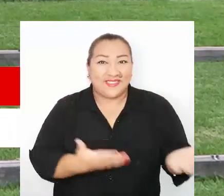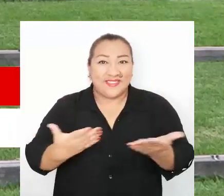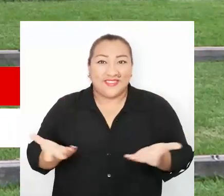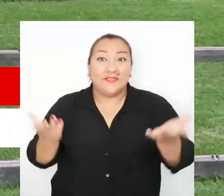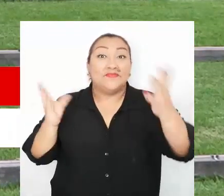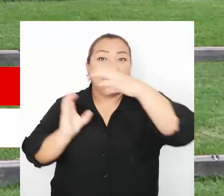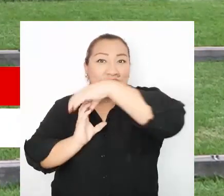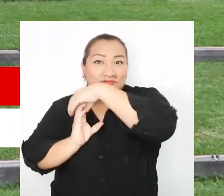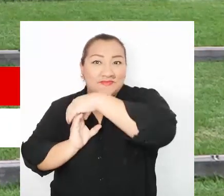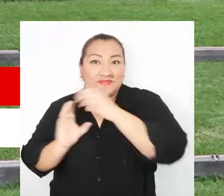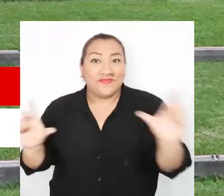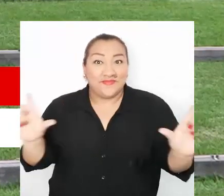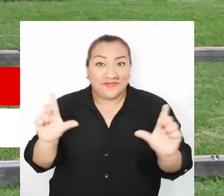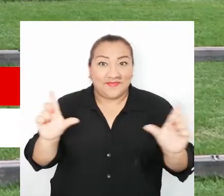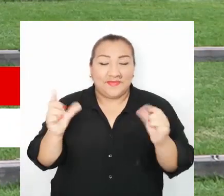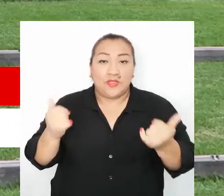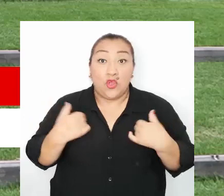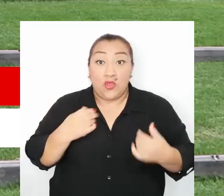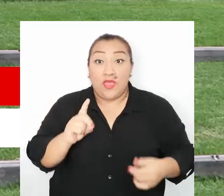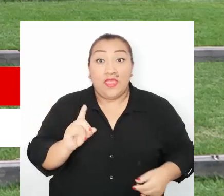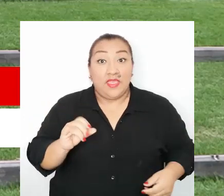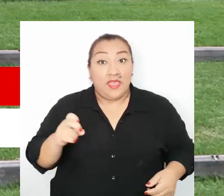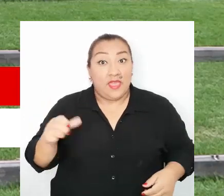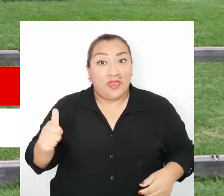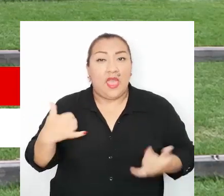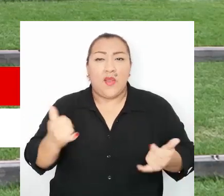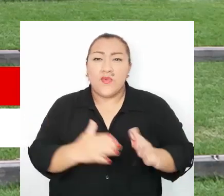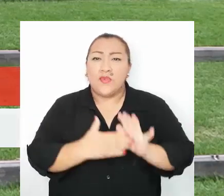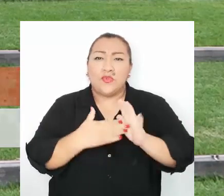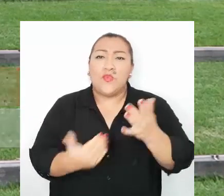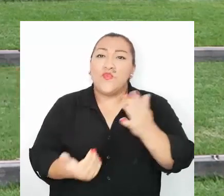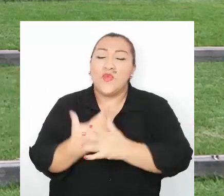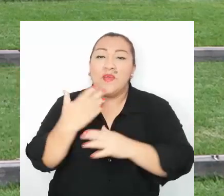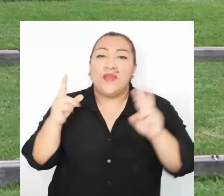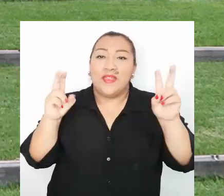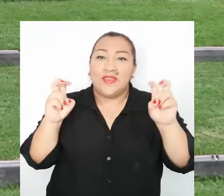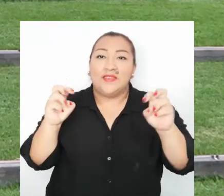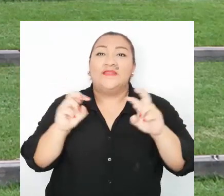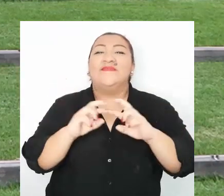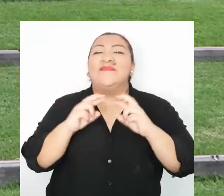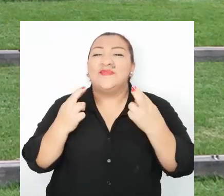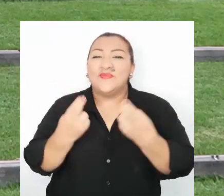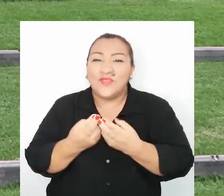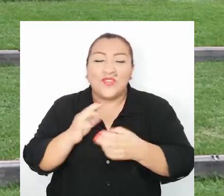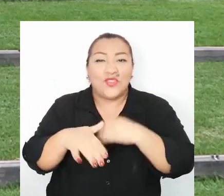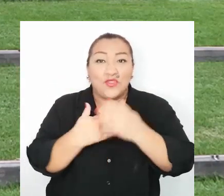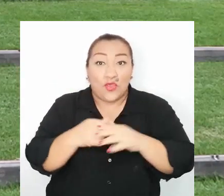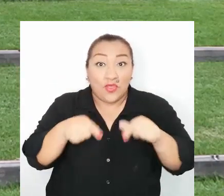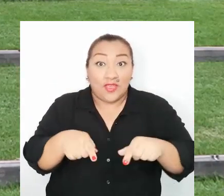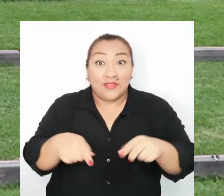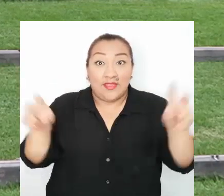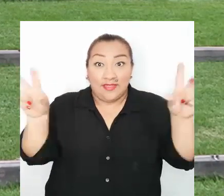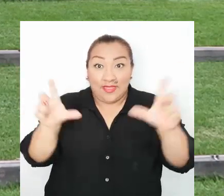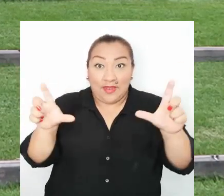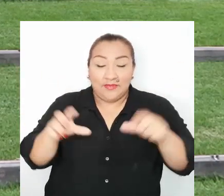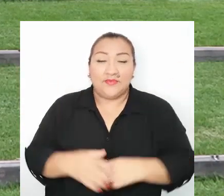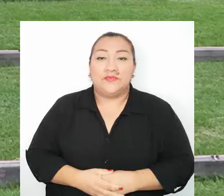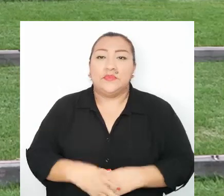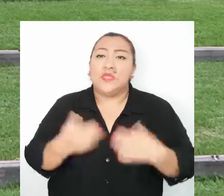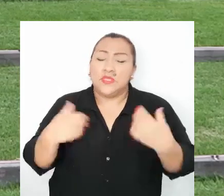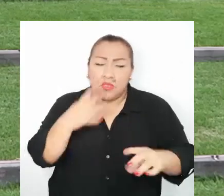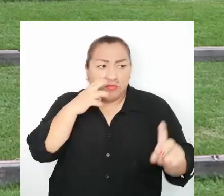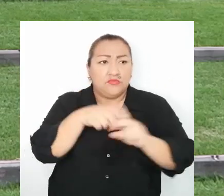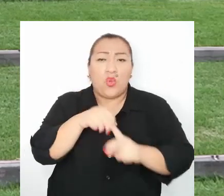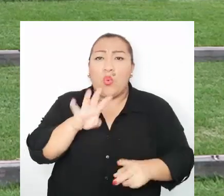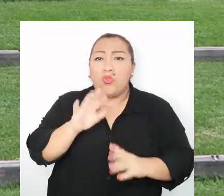Buenos días, bienvenidos a Contraloría TV. Yo soy Diana Guamaní y hoy les presentaré una nueva edición del programa. Hemos alertado que más de